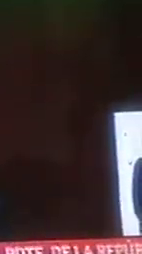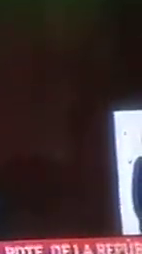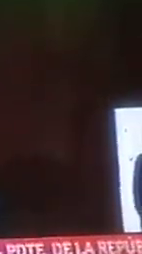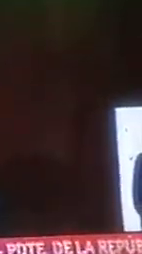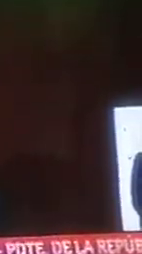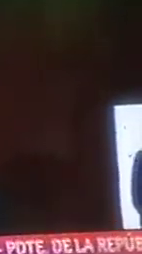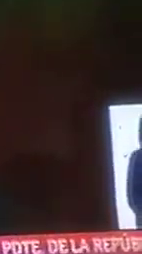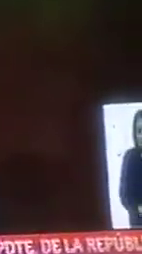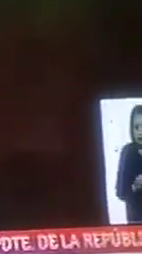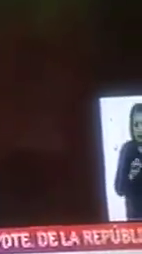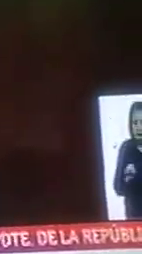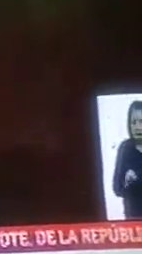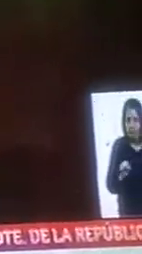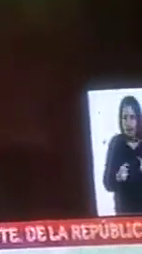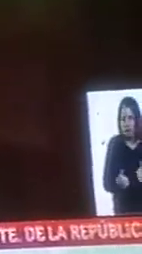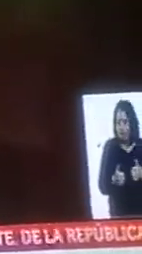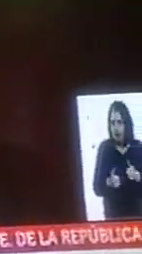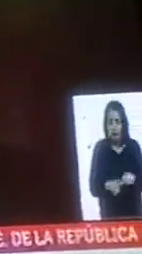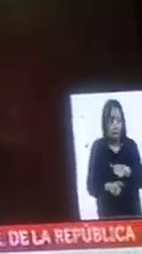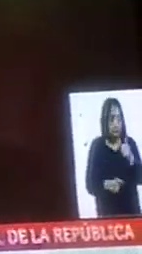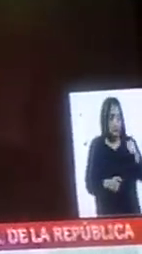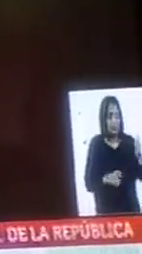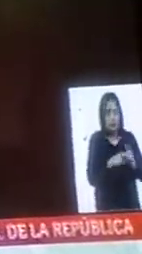pero sí no